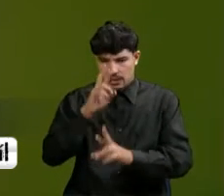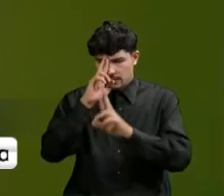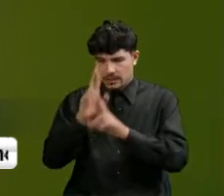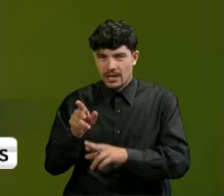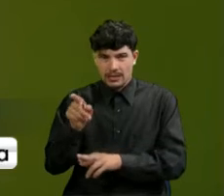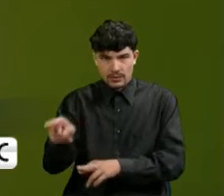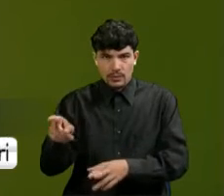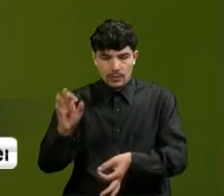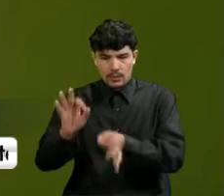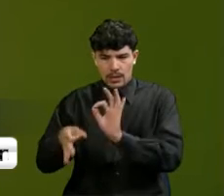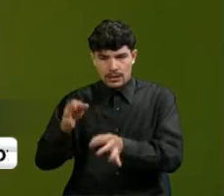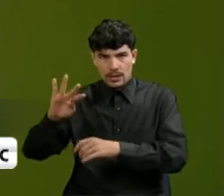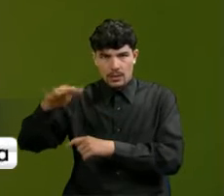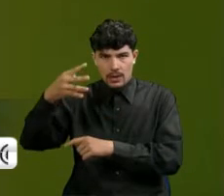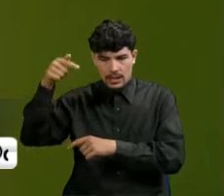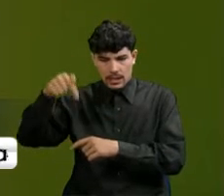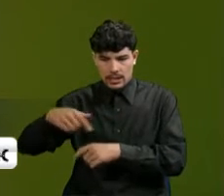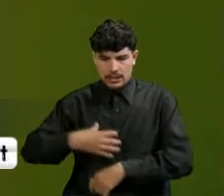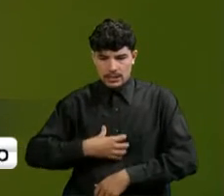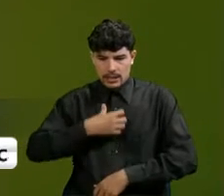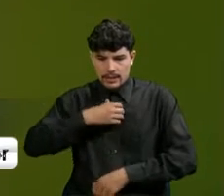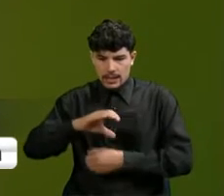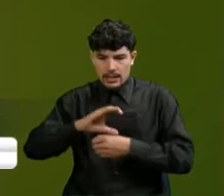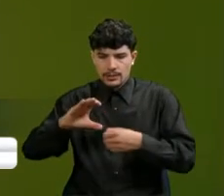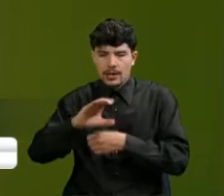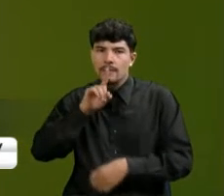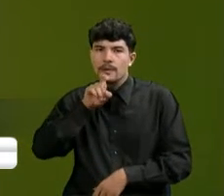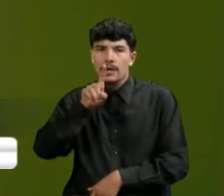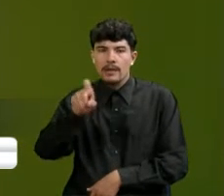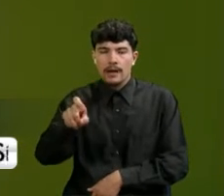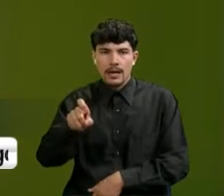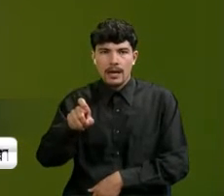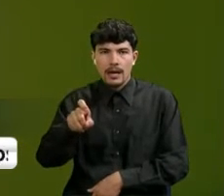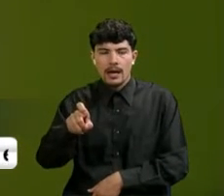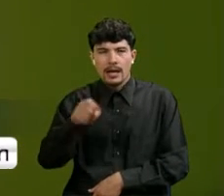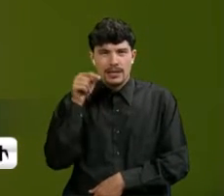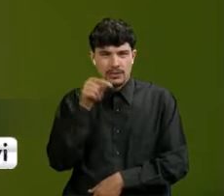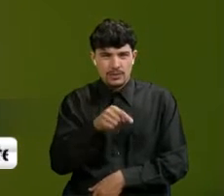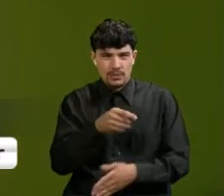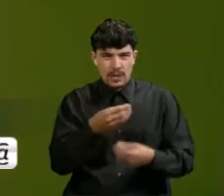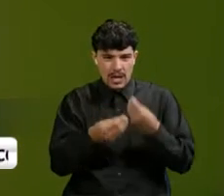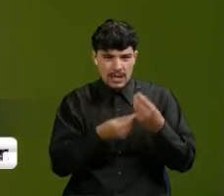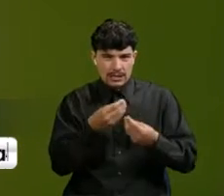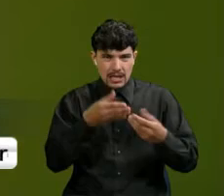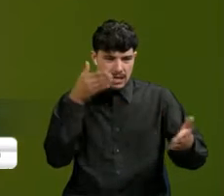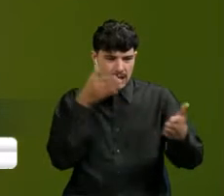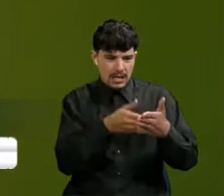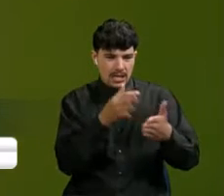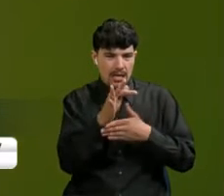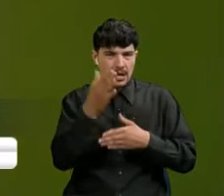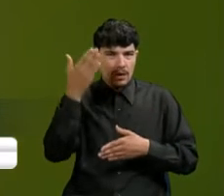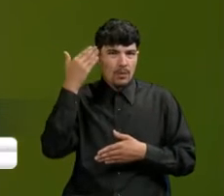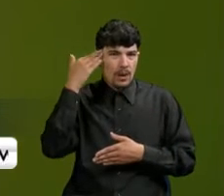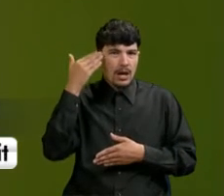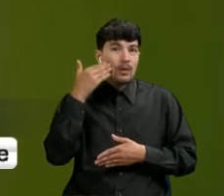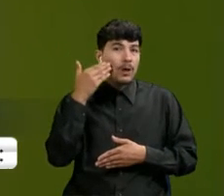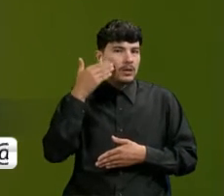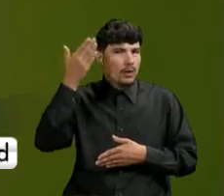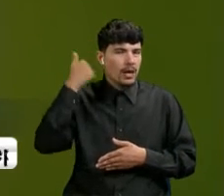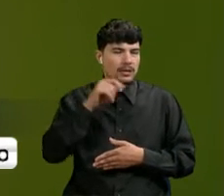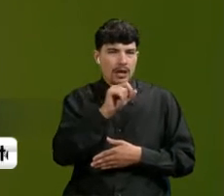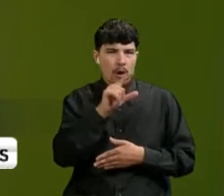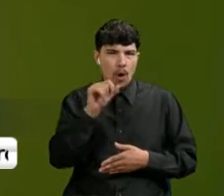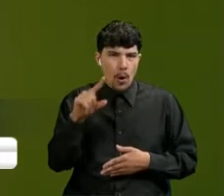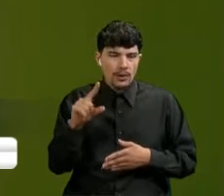cuarta civil municipal de bucaramanga dentro del fallo de tutela proferido el día 11 de diciembre del